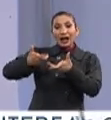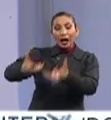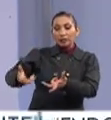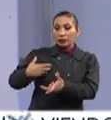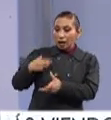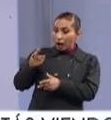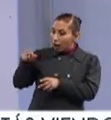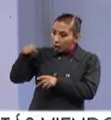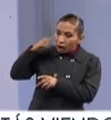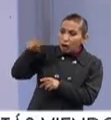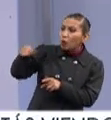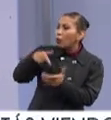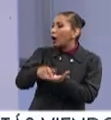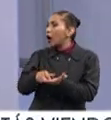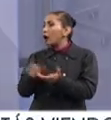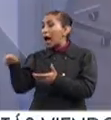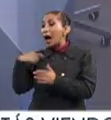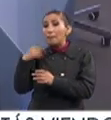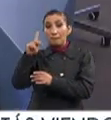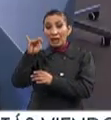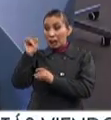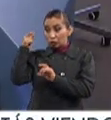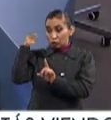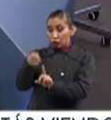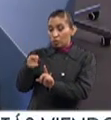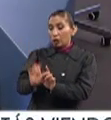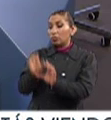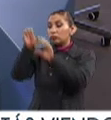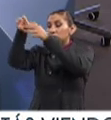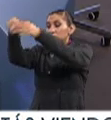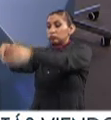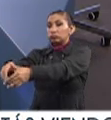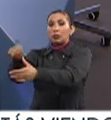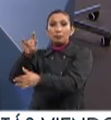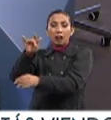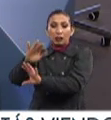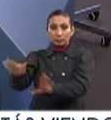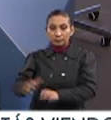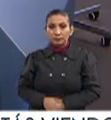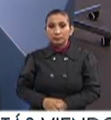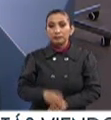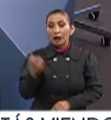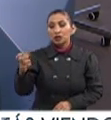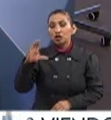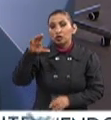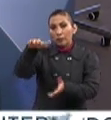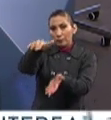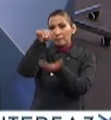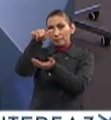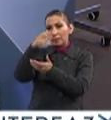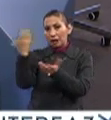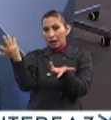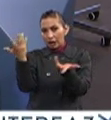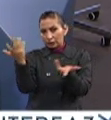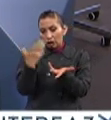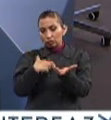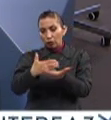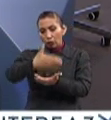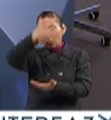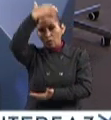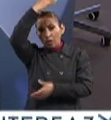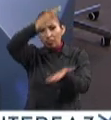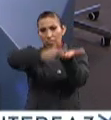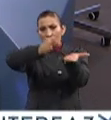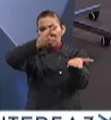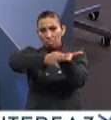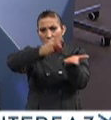esté sabiendo dónde está localizado primero y que sepa dónde va a colocar las pilas. En estos colectores que se diseñaron, son colectores de